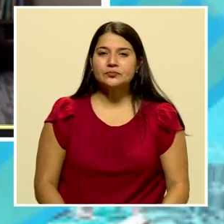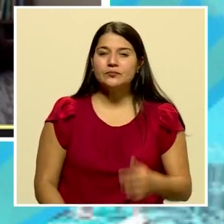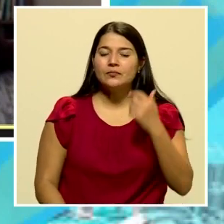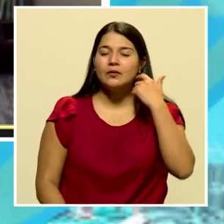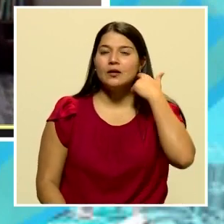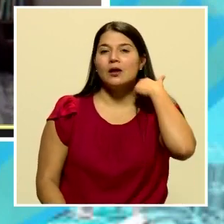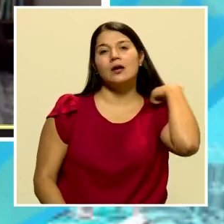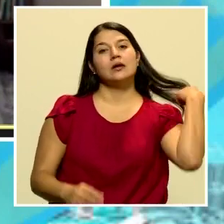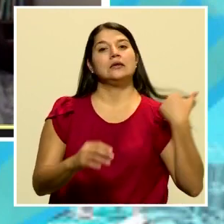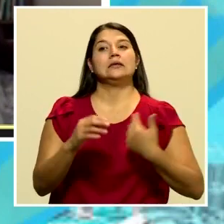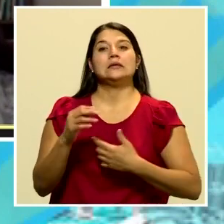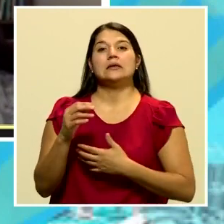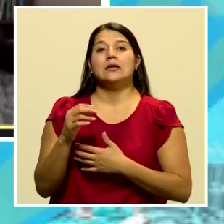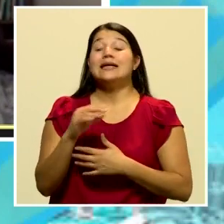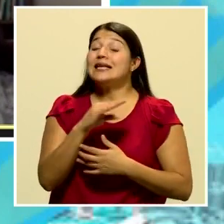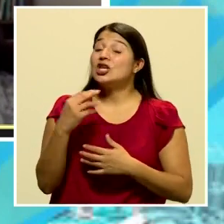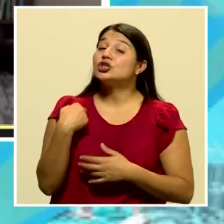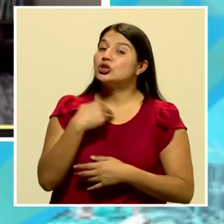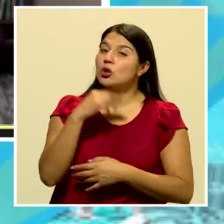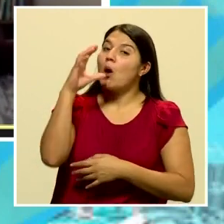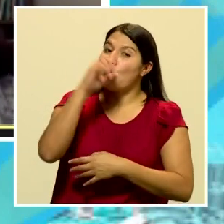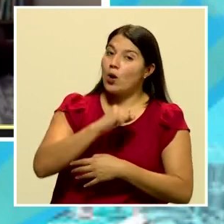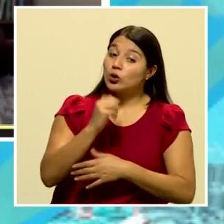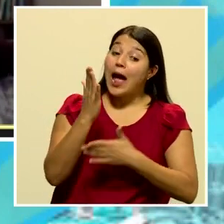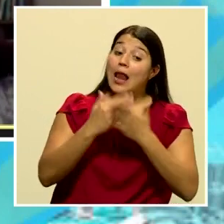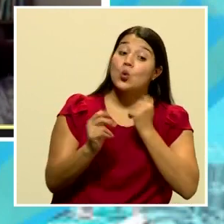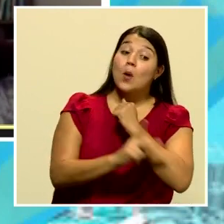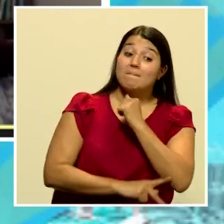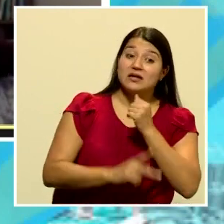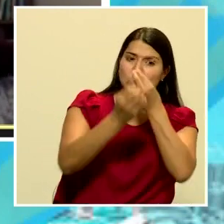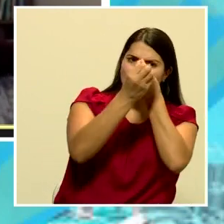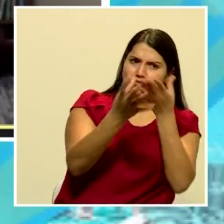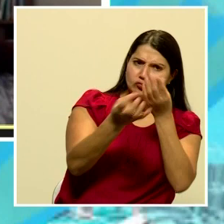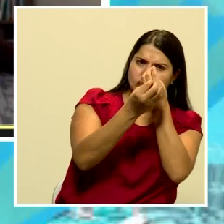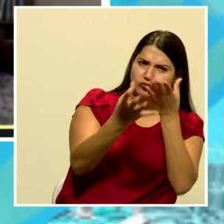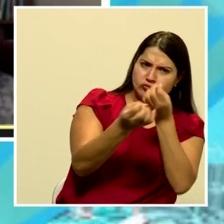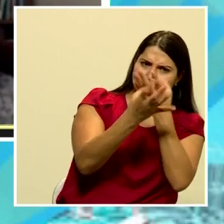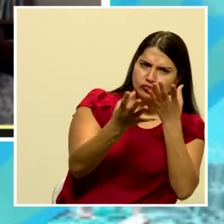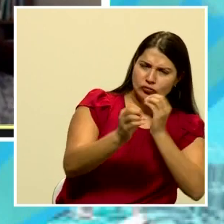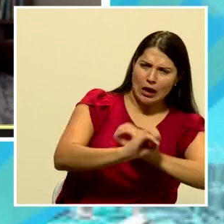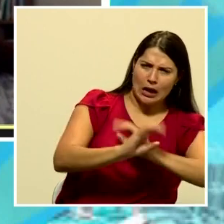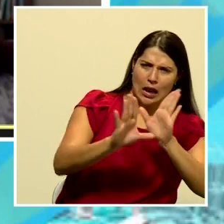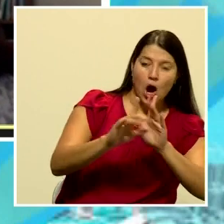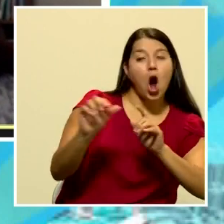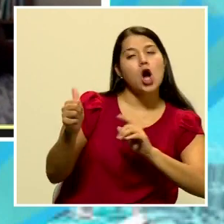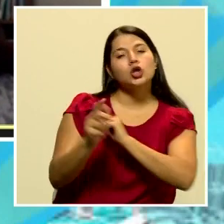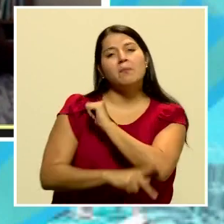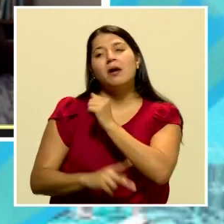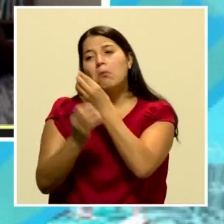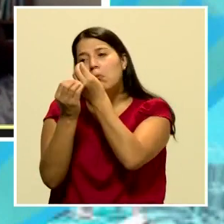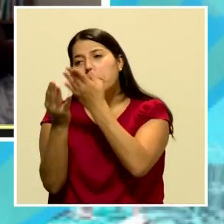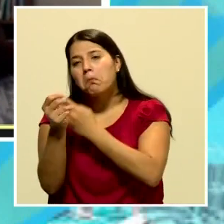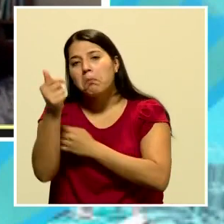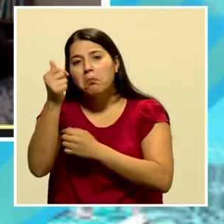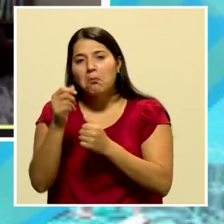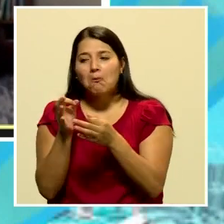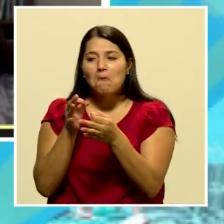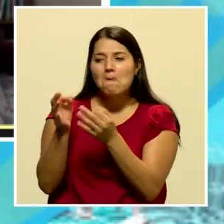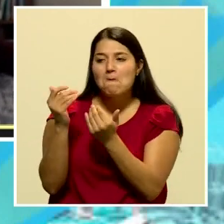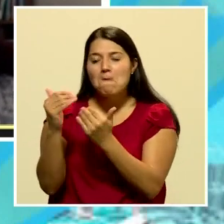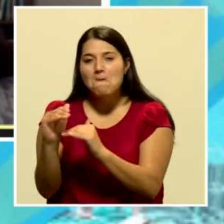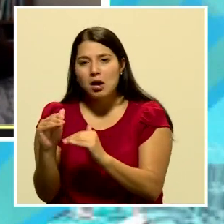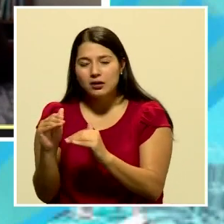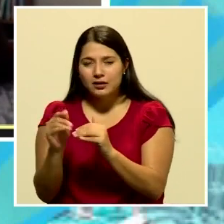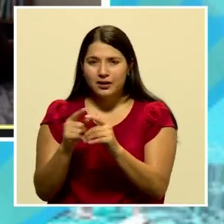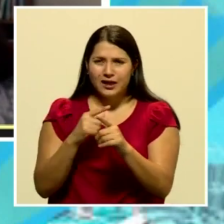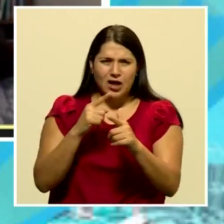países que están informando muy poco y hay países que han sido increíblemente transparentes con su gente y le están informando